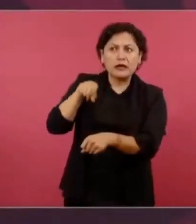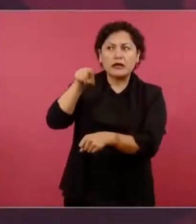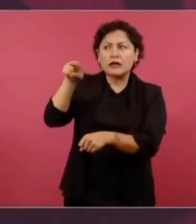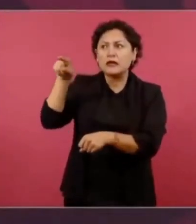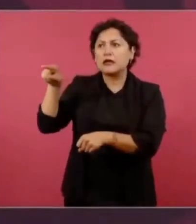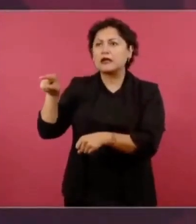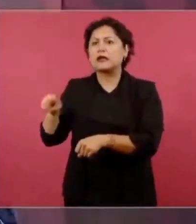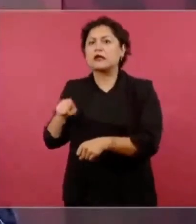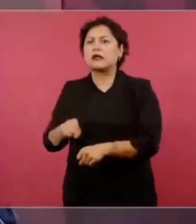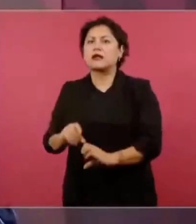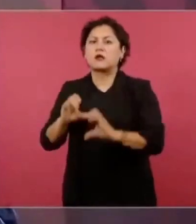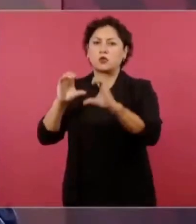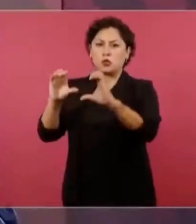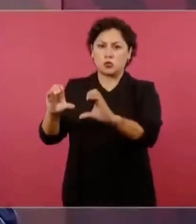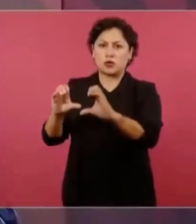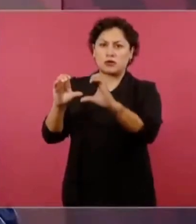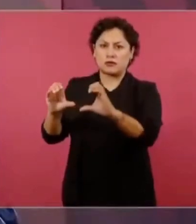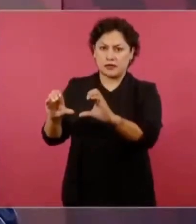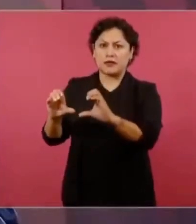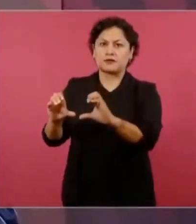mercado,